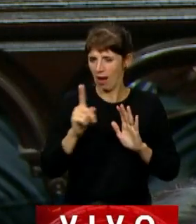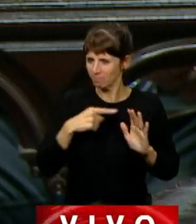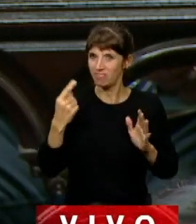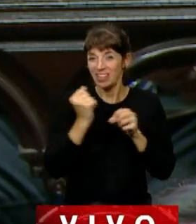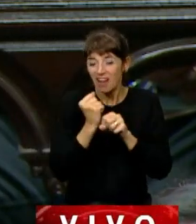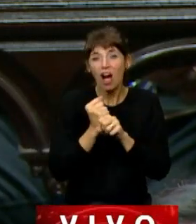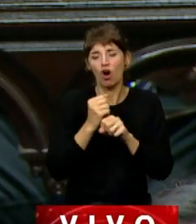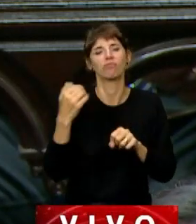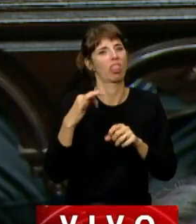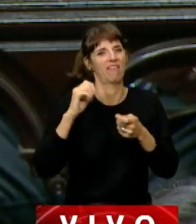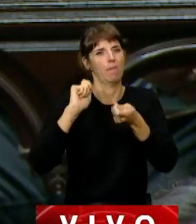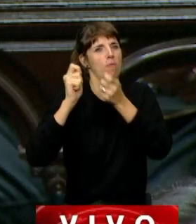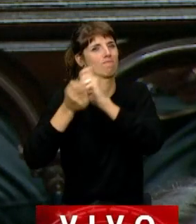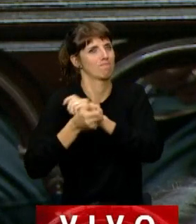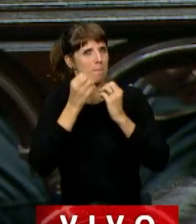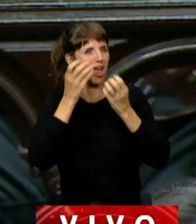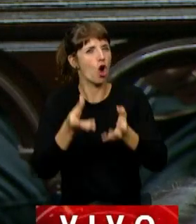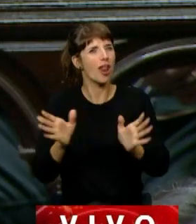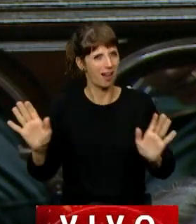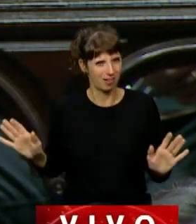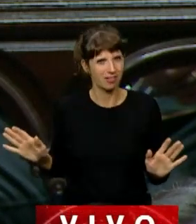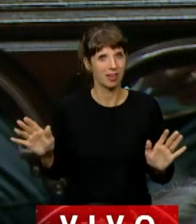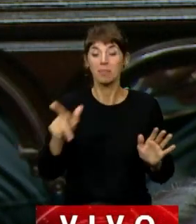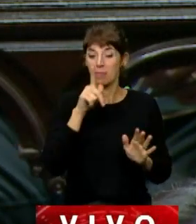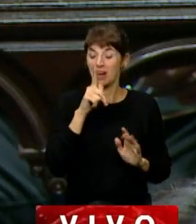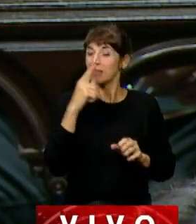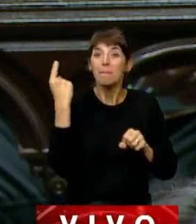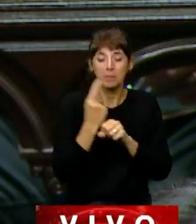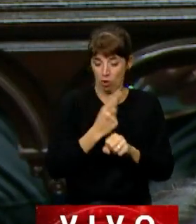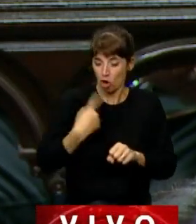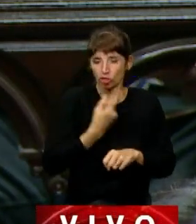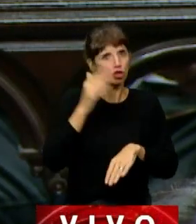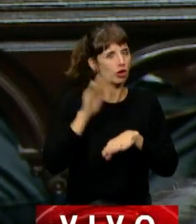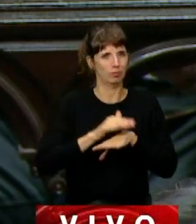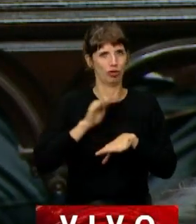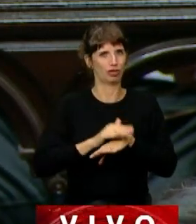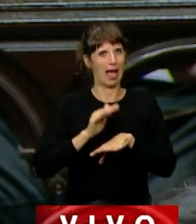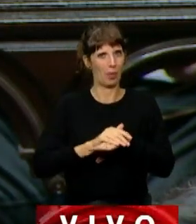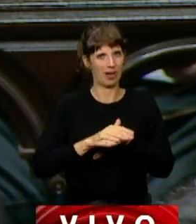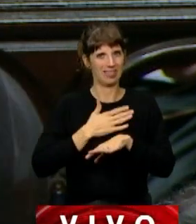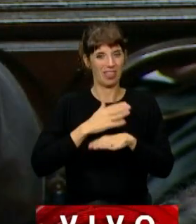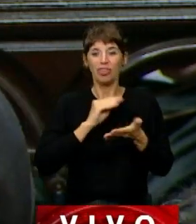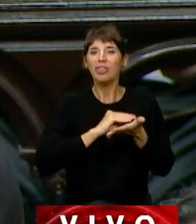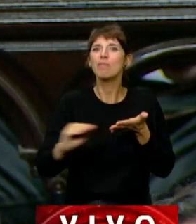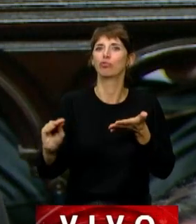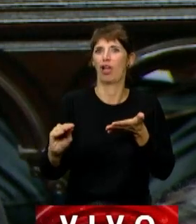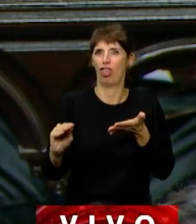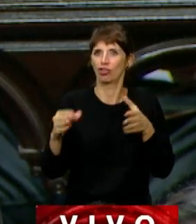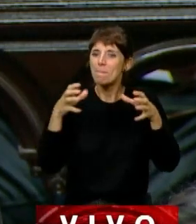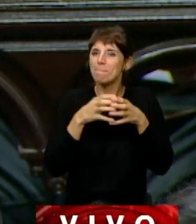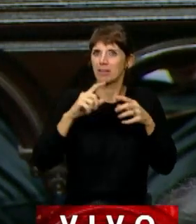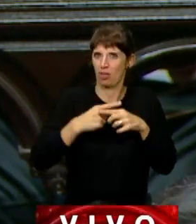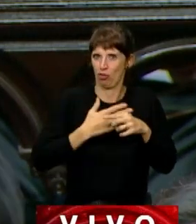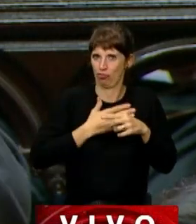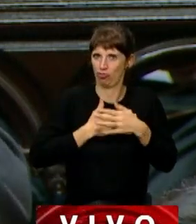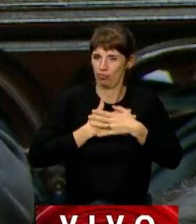afinar. La tenemos que afinar. Y creo que los primeros que nos tenemos que hacer cargo de eso somos nosotros, los diputados que integramos esta